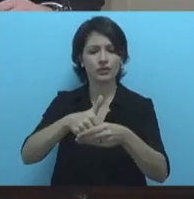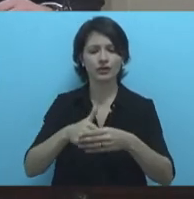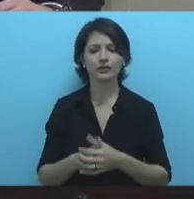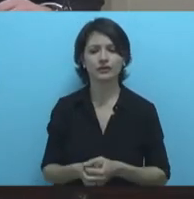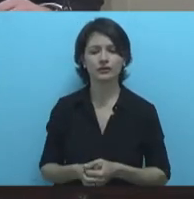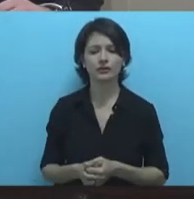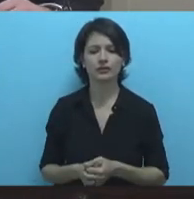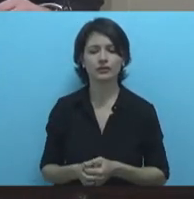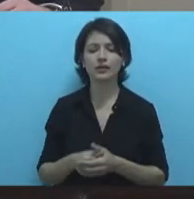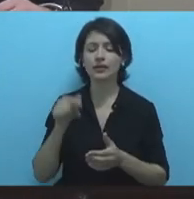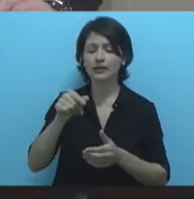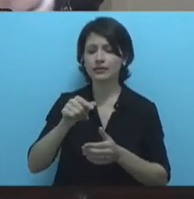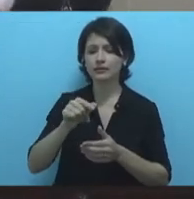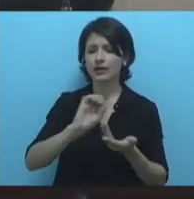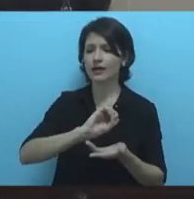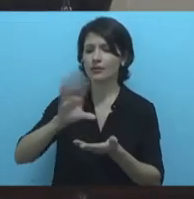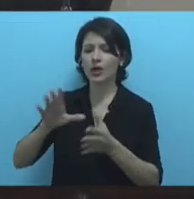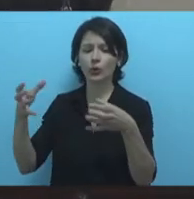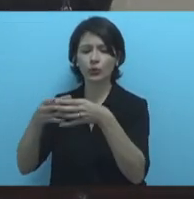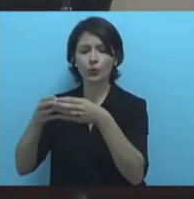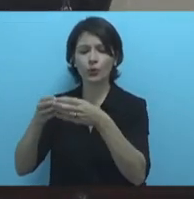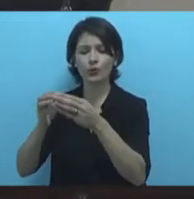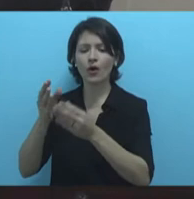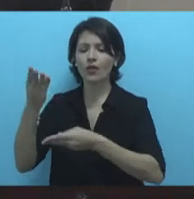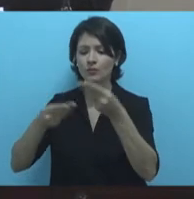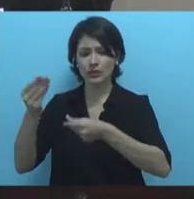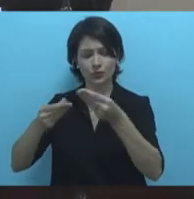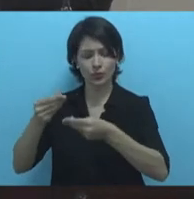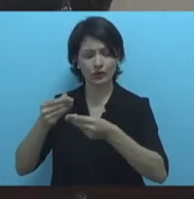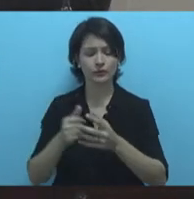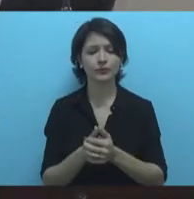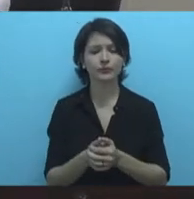se ha girado a la comisión de presupuesto y hacienda